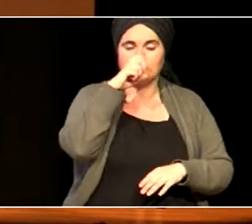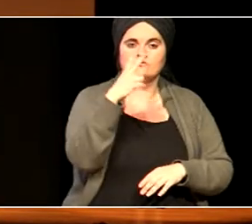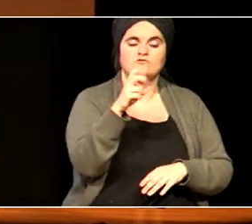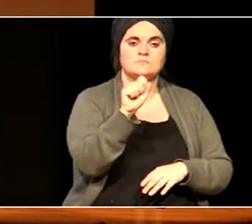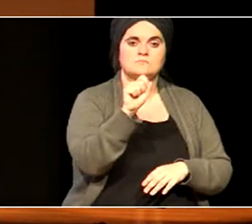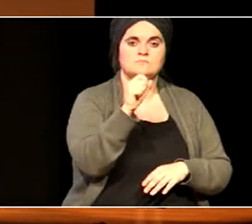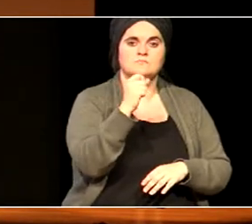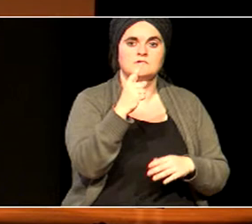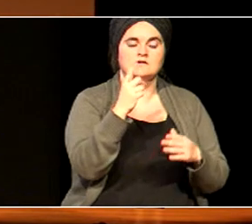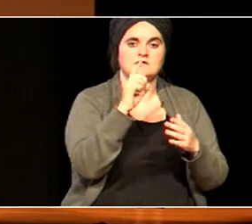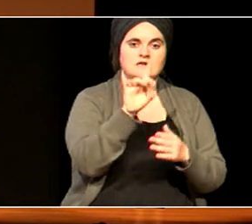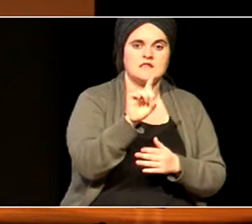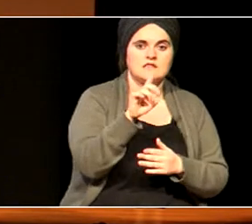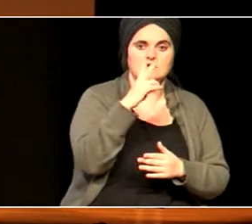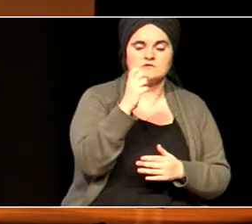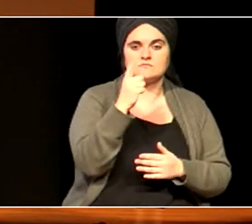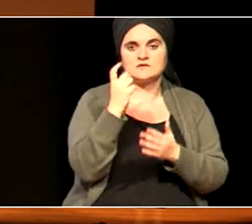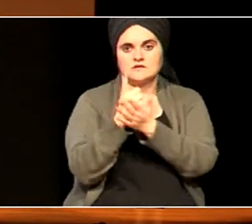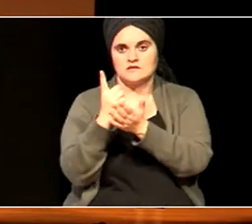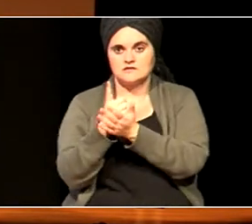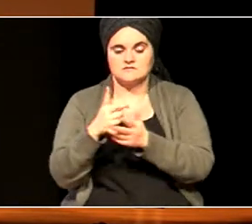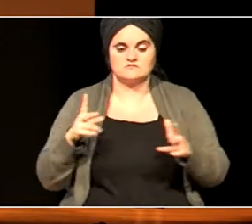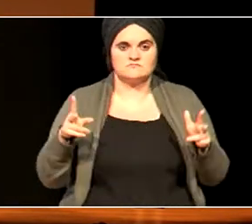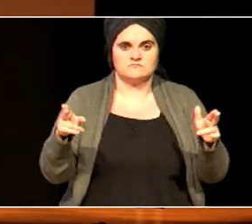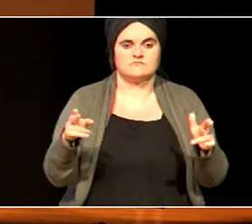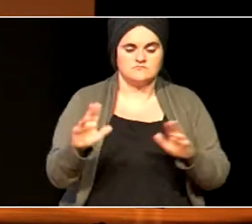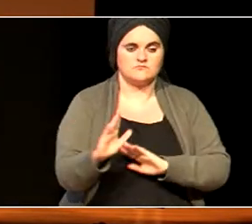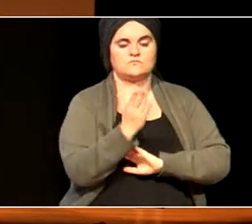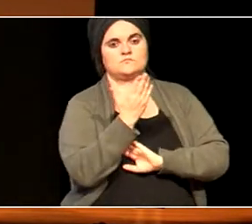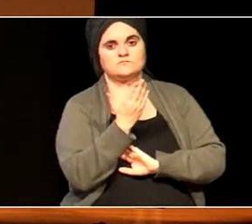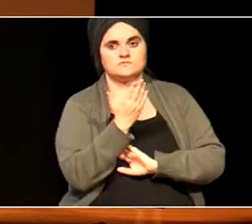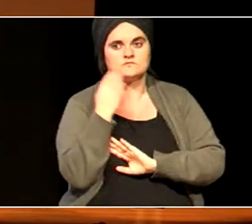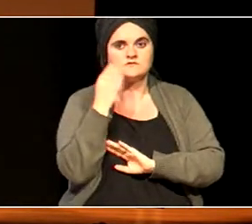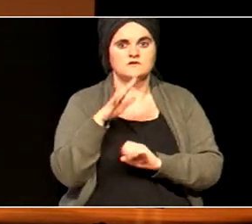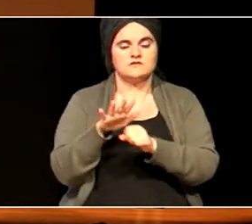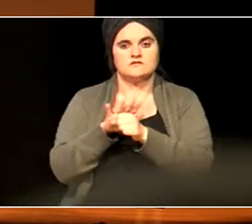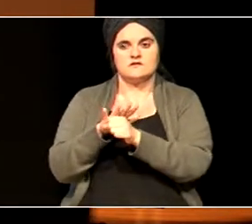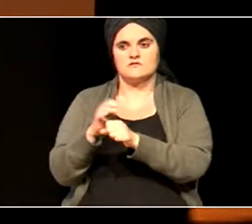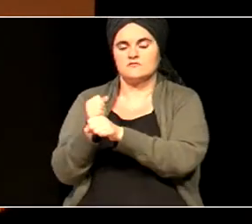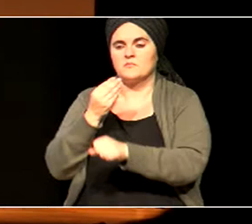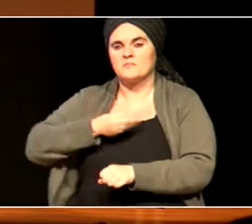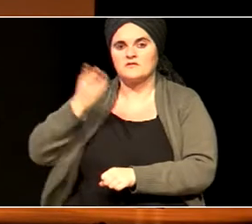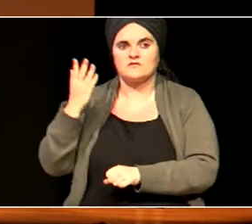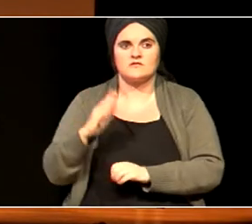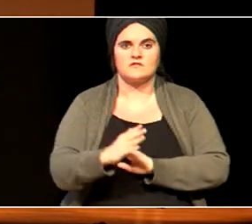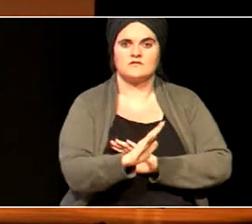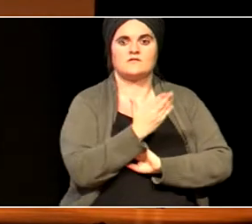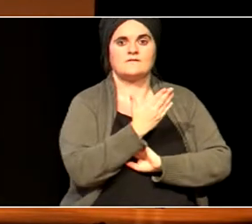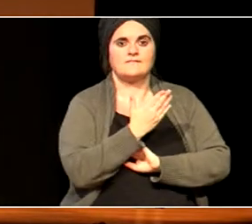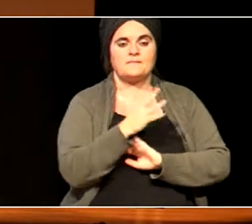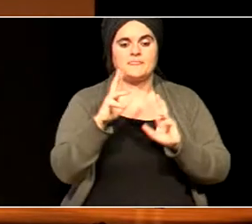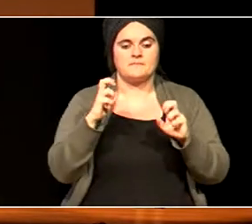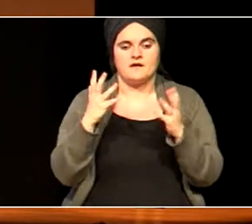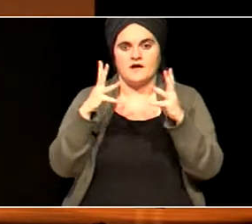2015-2016 nos propusieron, planteando que podría tener una mayor inserción laboral, la implantación de los servicios